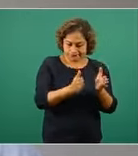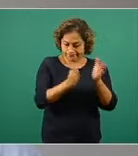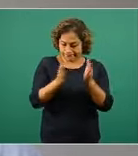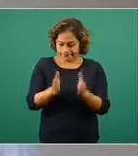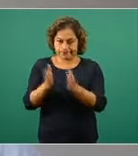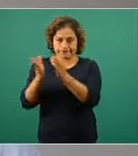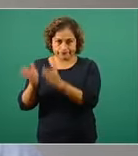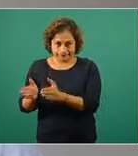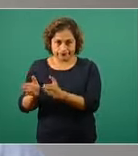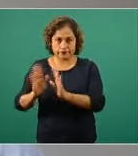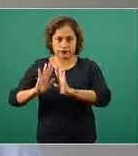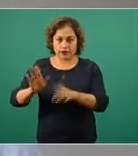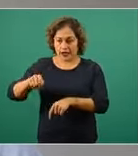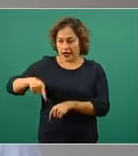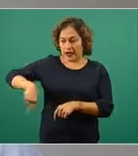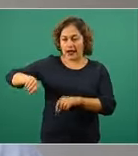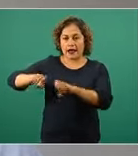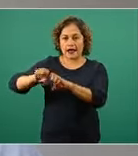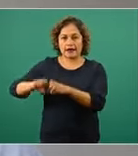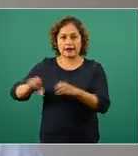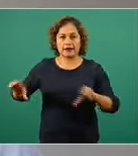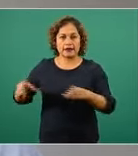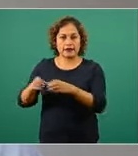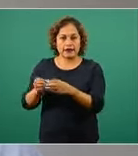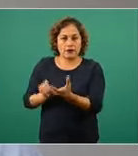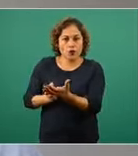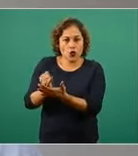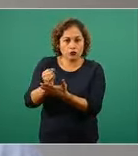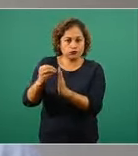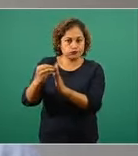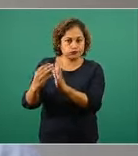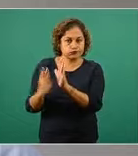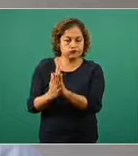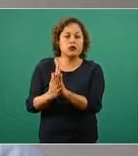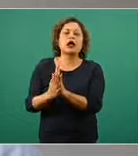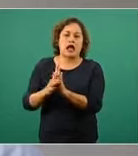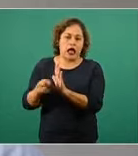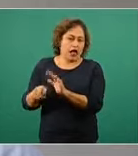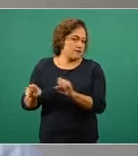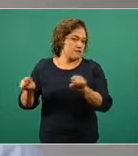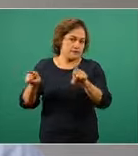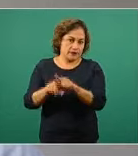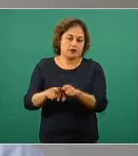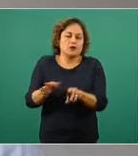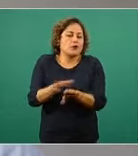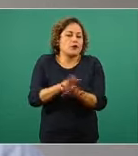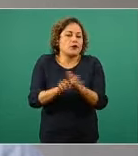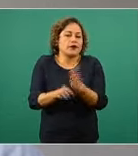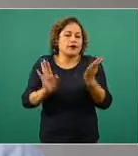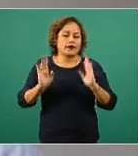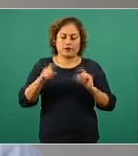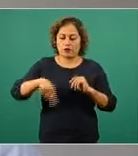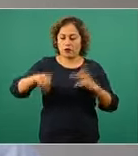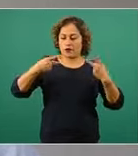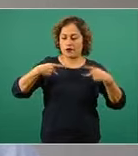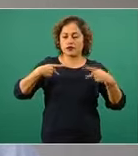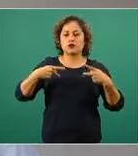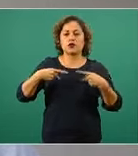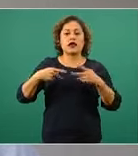definidas por el GETAP. Por lo tanto, sí, en la población migrante, por ejemplo, para efectos de que esta semana pasada